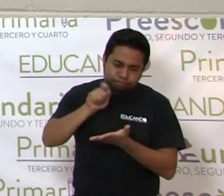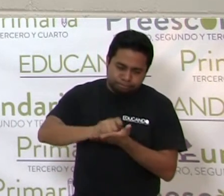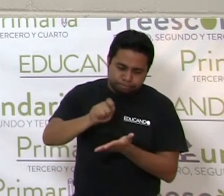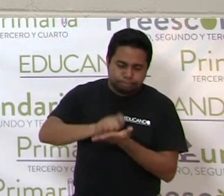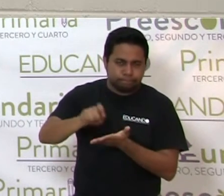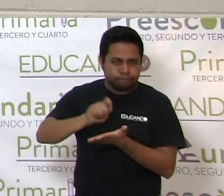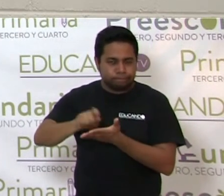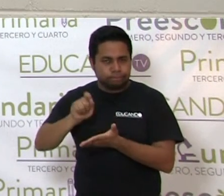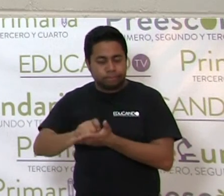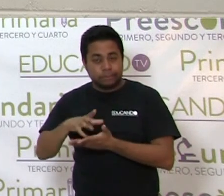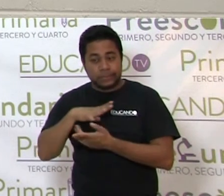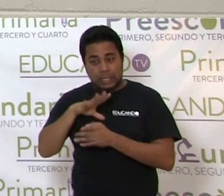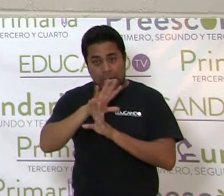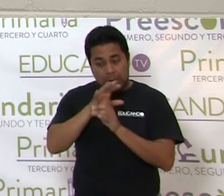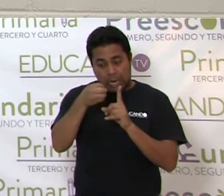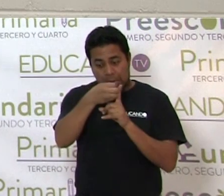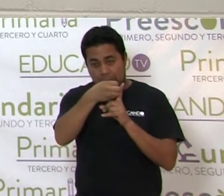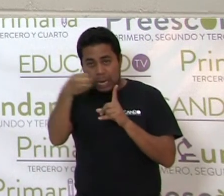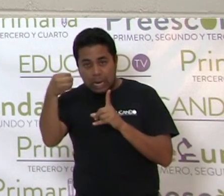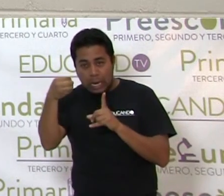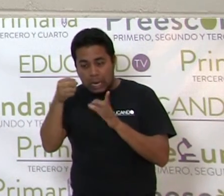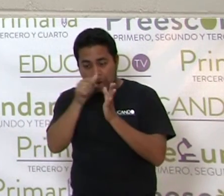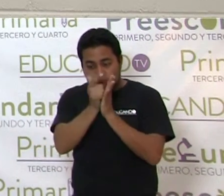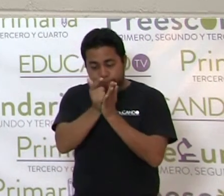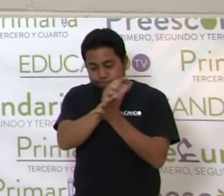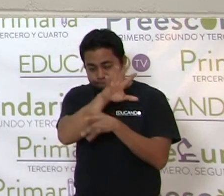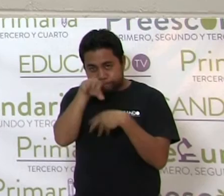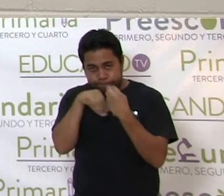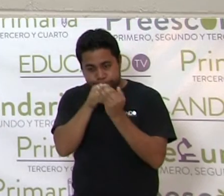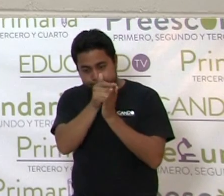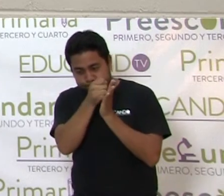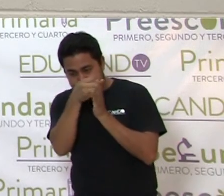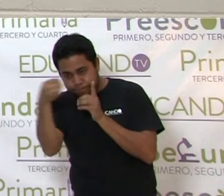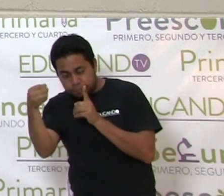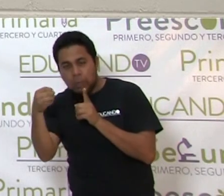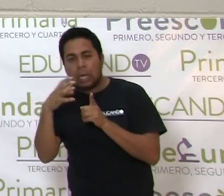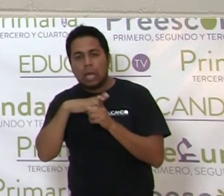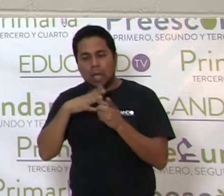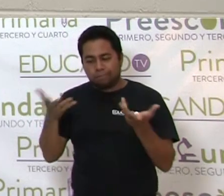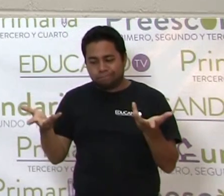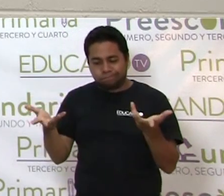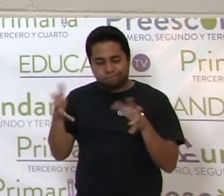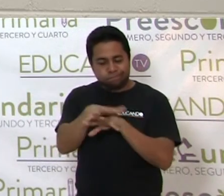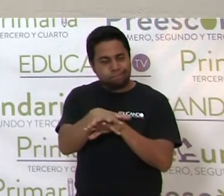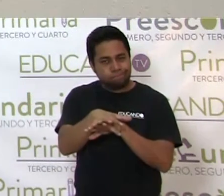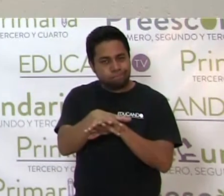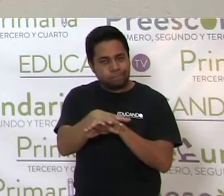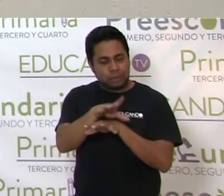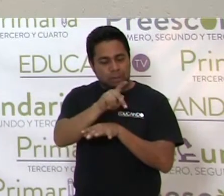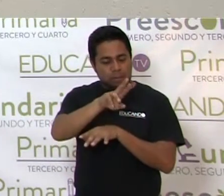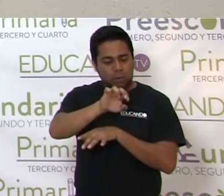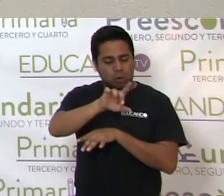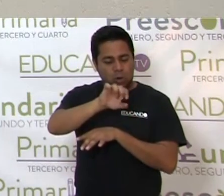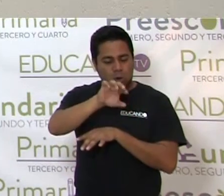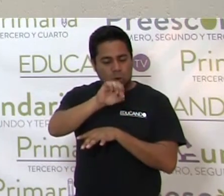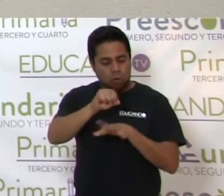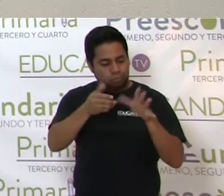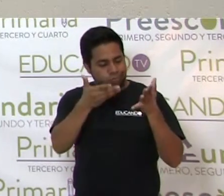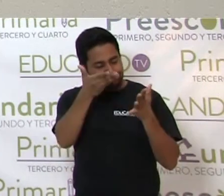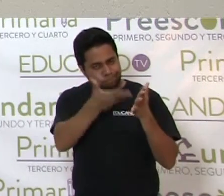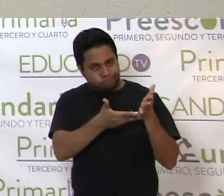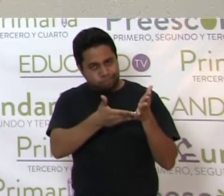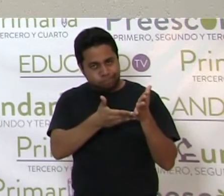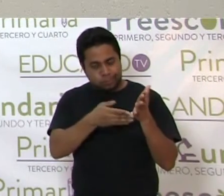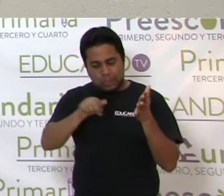ya tengan organizada su antología, vamos a poder juntar las dos cosas y ahora sí, va a quedar